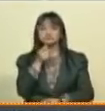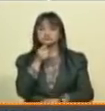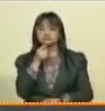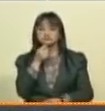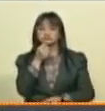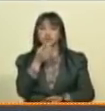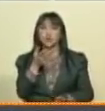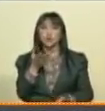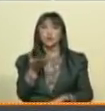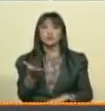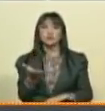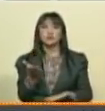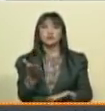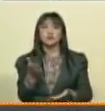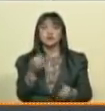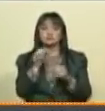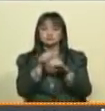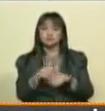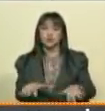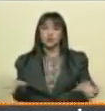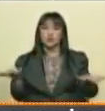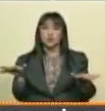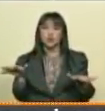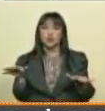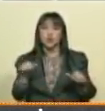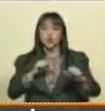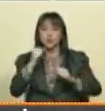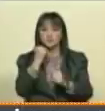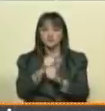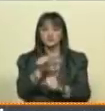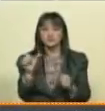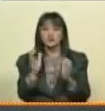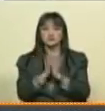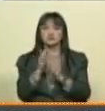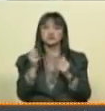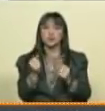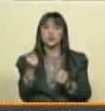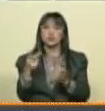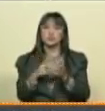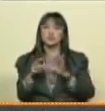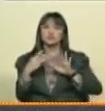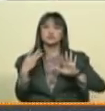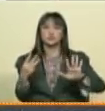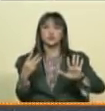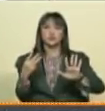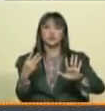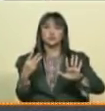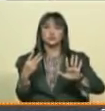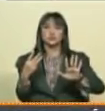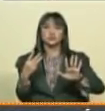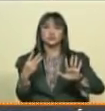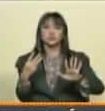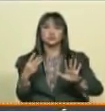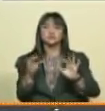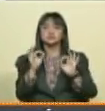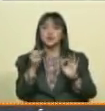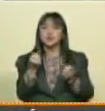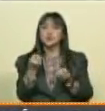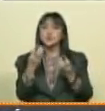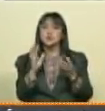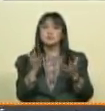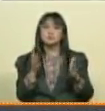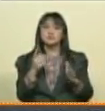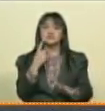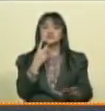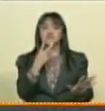balance sobre lo que ha sido el despliegue del operativo Semana Santa Segura 2018. Hablaba de cifras contundentes, un aproximado